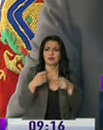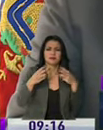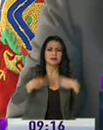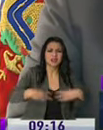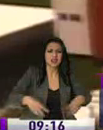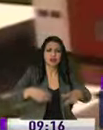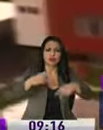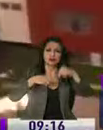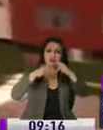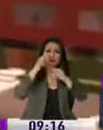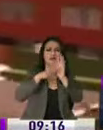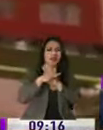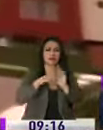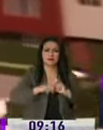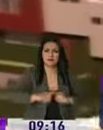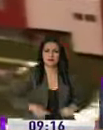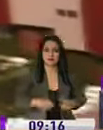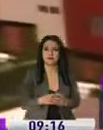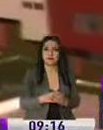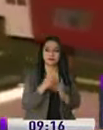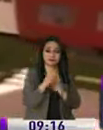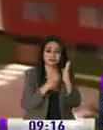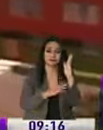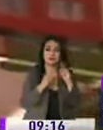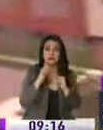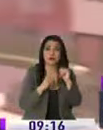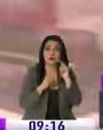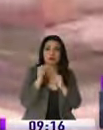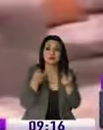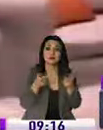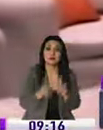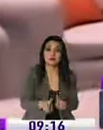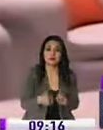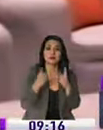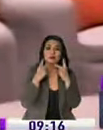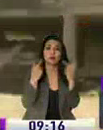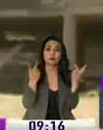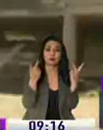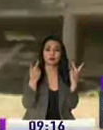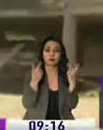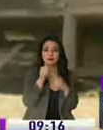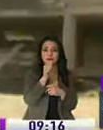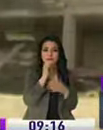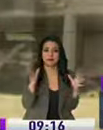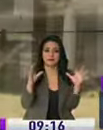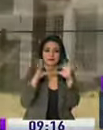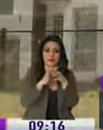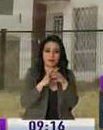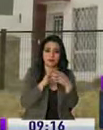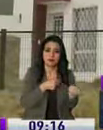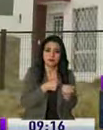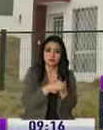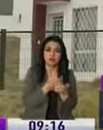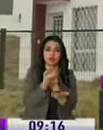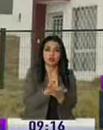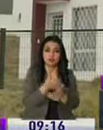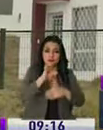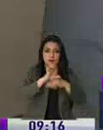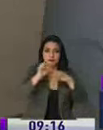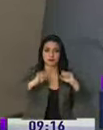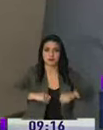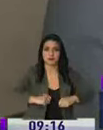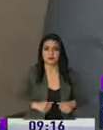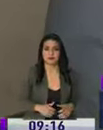banca, etcétera. Espera que los proyectos de construcción sean también en alianza público-privada para fortalecer la economía del